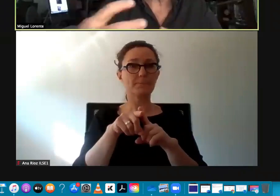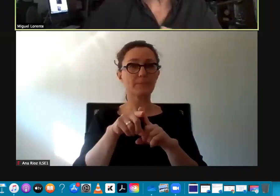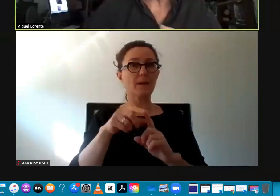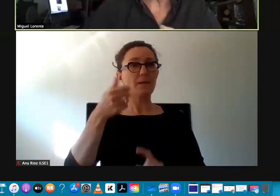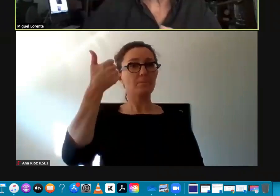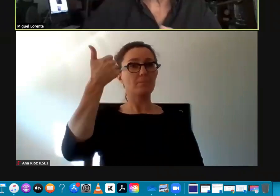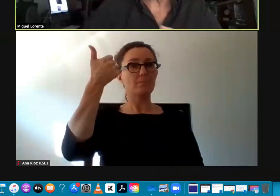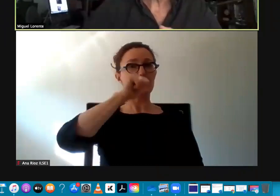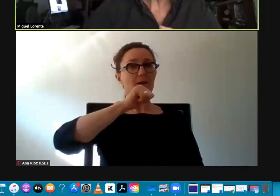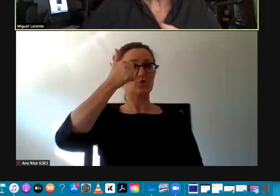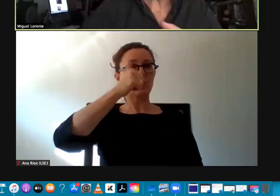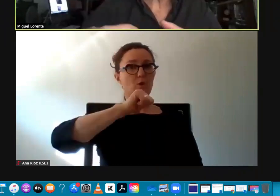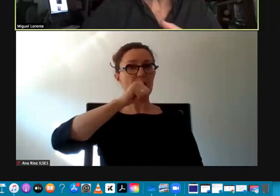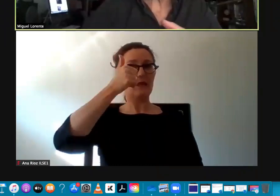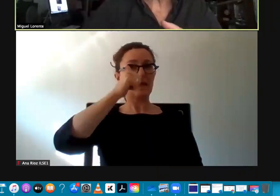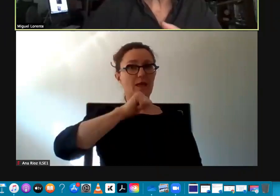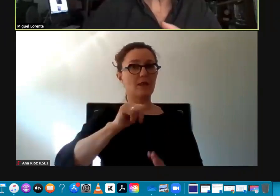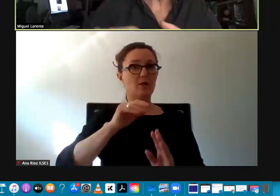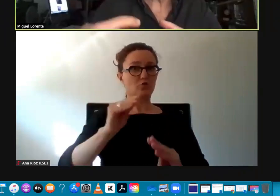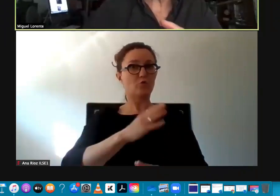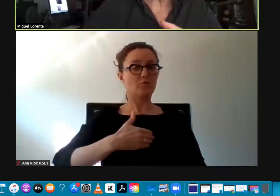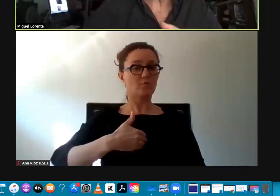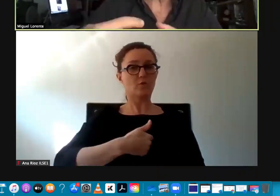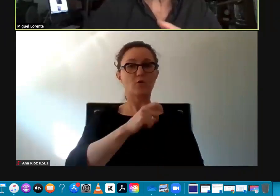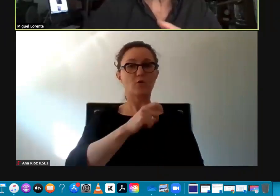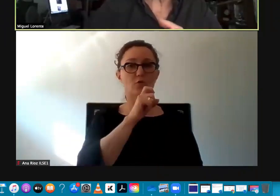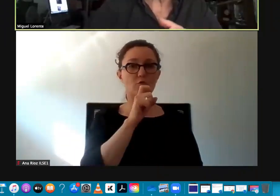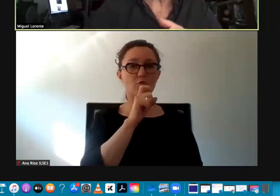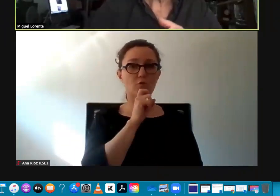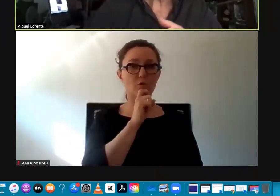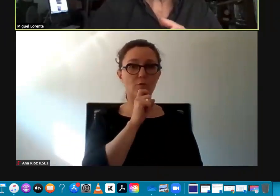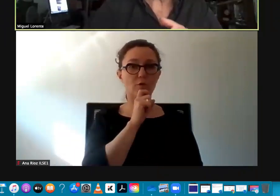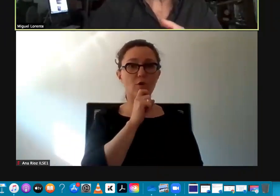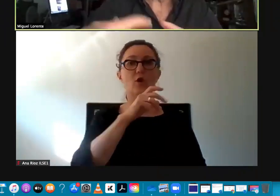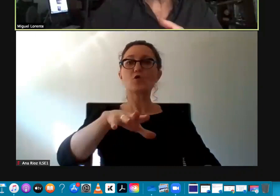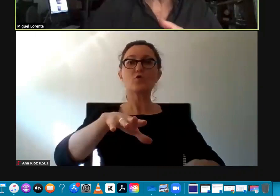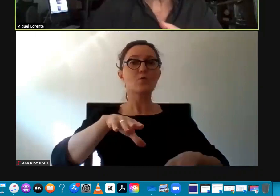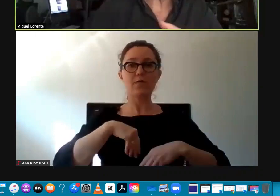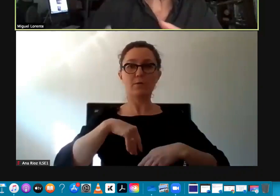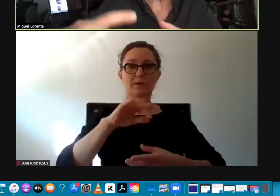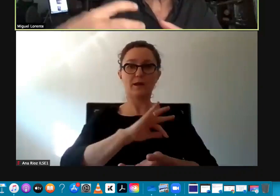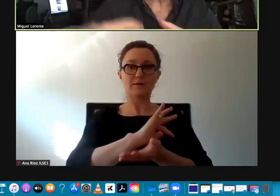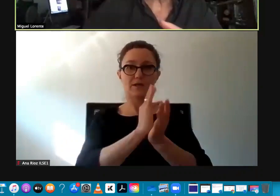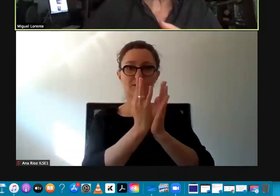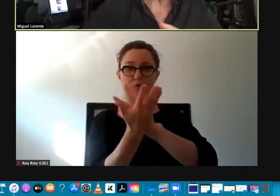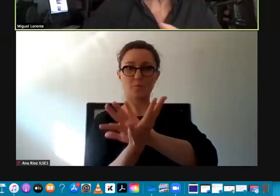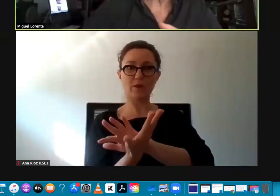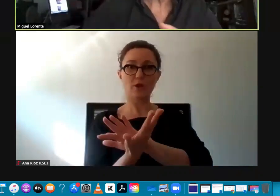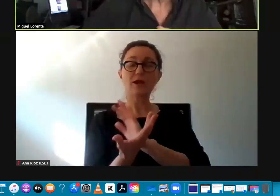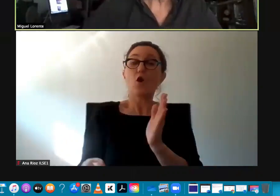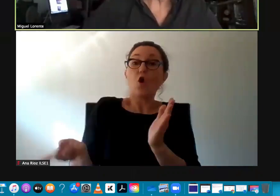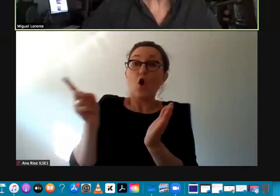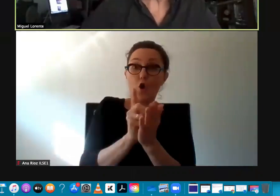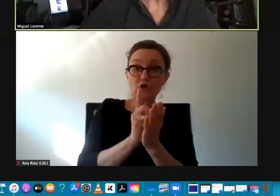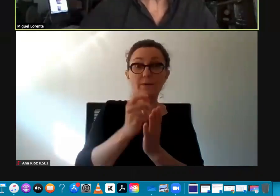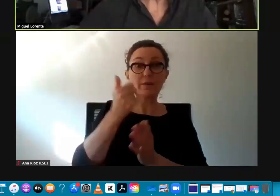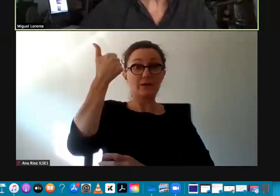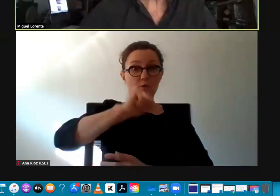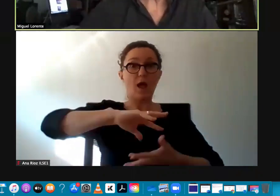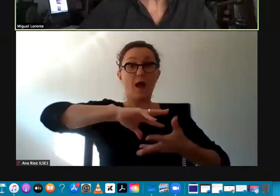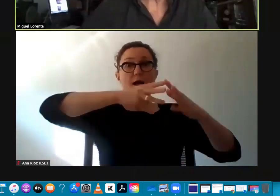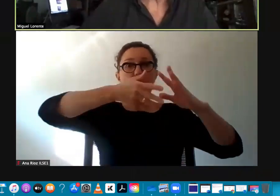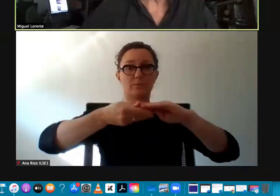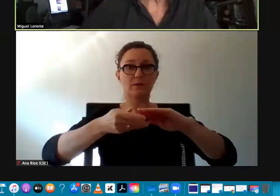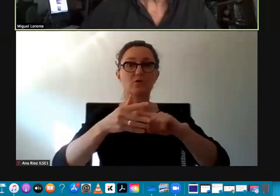masculinidad en las circunstancias actuales. No está aceptando la transformación, sino que de nuevo está adaptándose a ella para